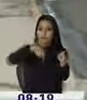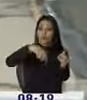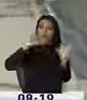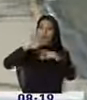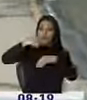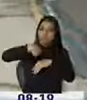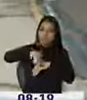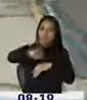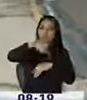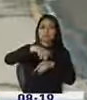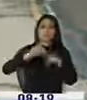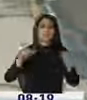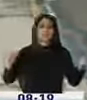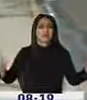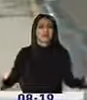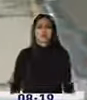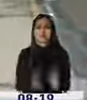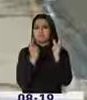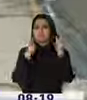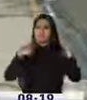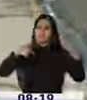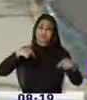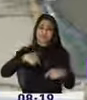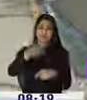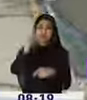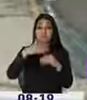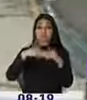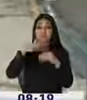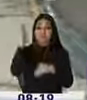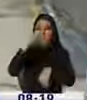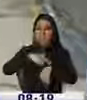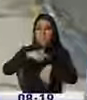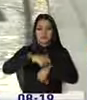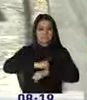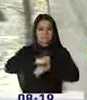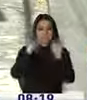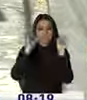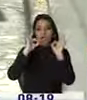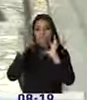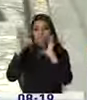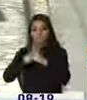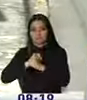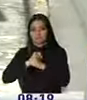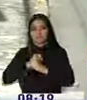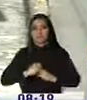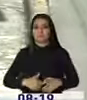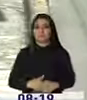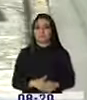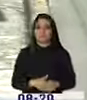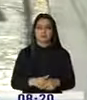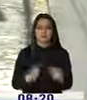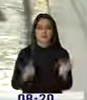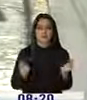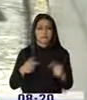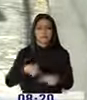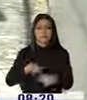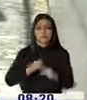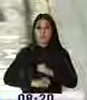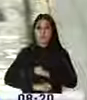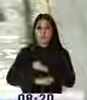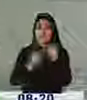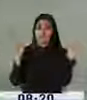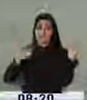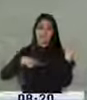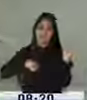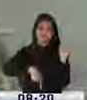mundo coge y las velocidades son impresionantes, en especial en horas pico. Es una velocidad, pero bárbara, lo menos a la madrugada es